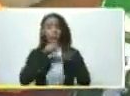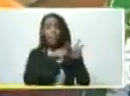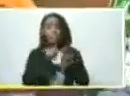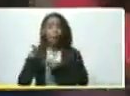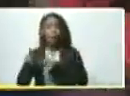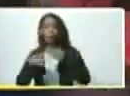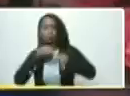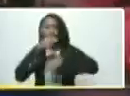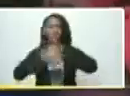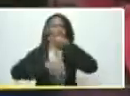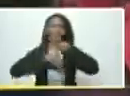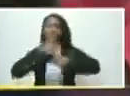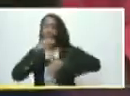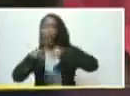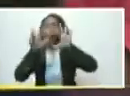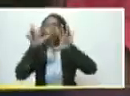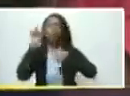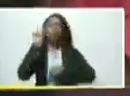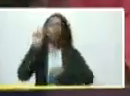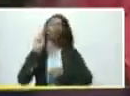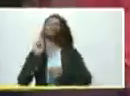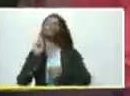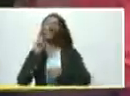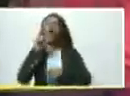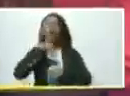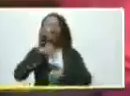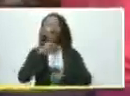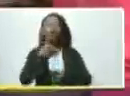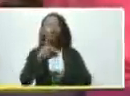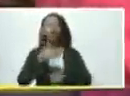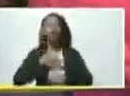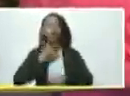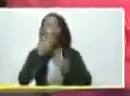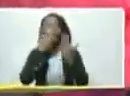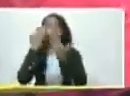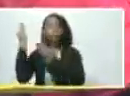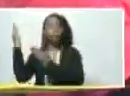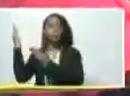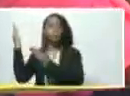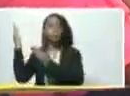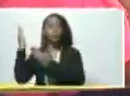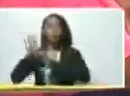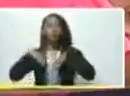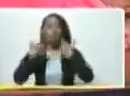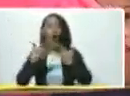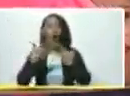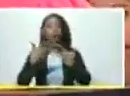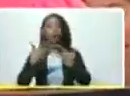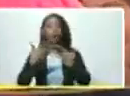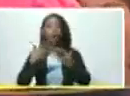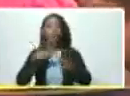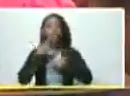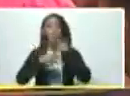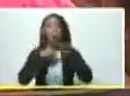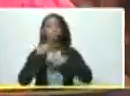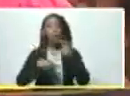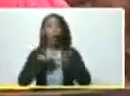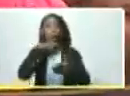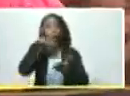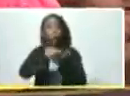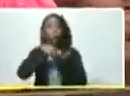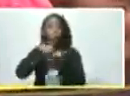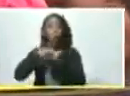explicado Marilín con los 8 puntos. Aquí usted puede estar observando, presidente, cuáles son justamente las políticas que acaba de